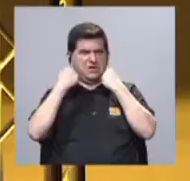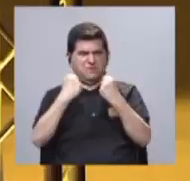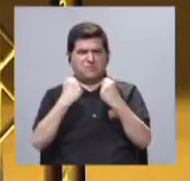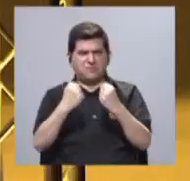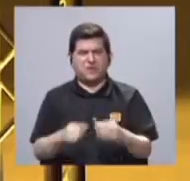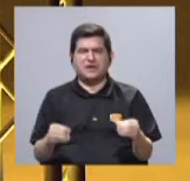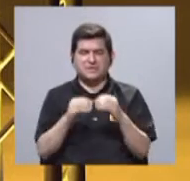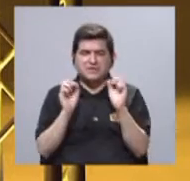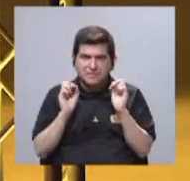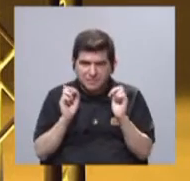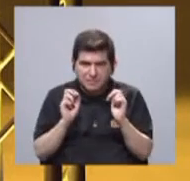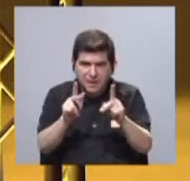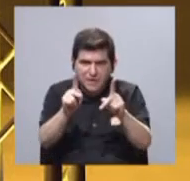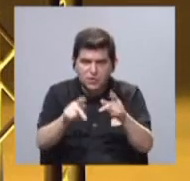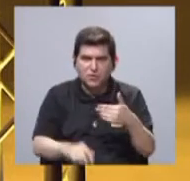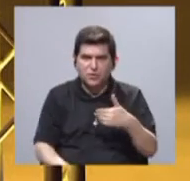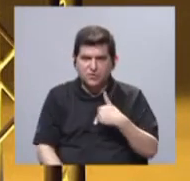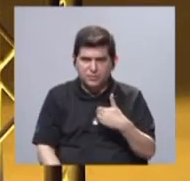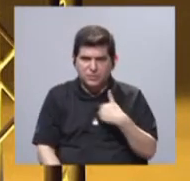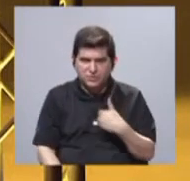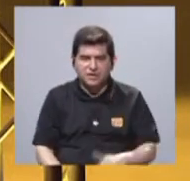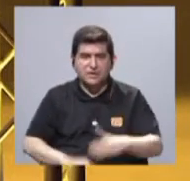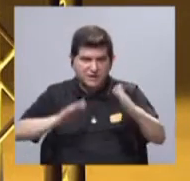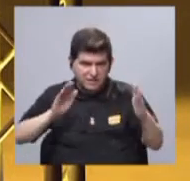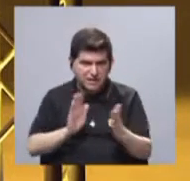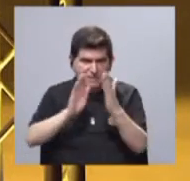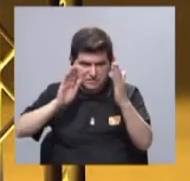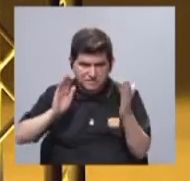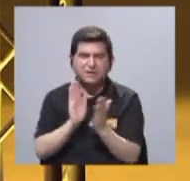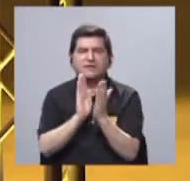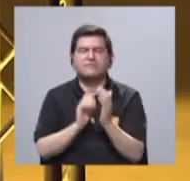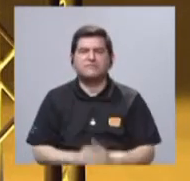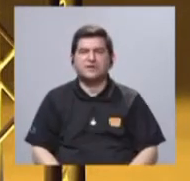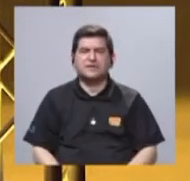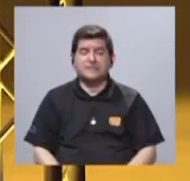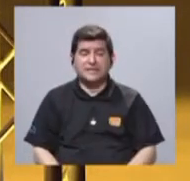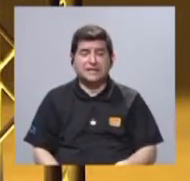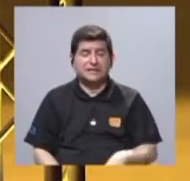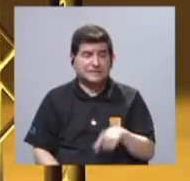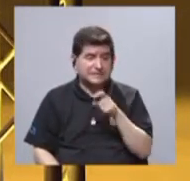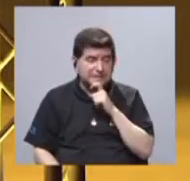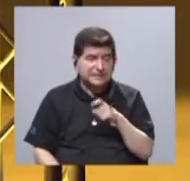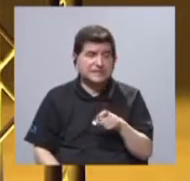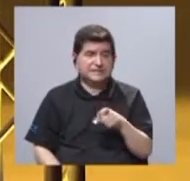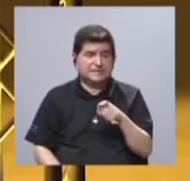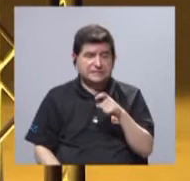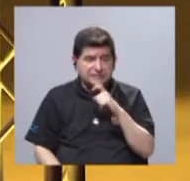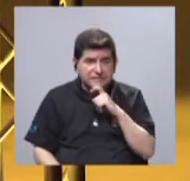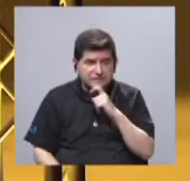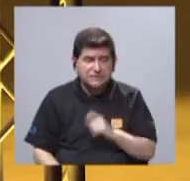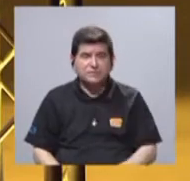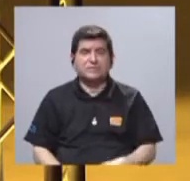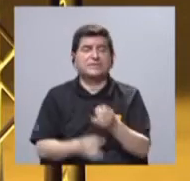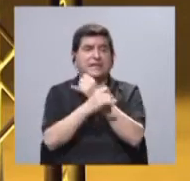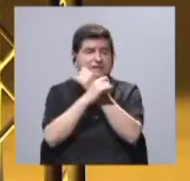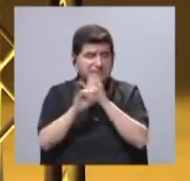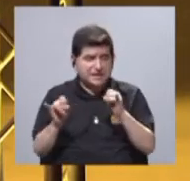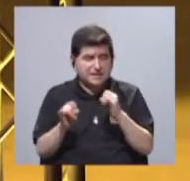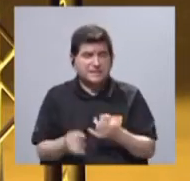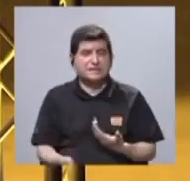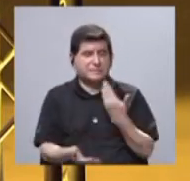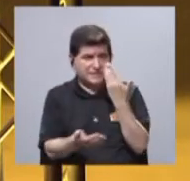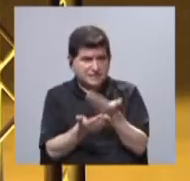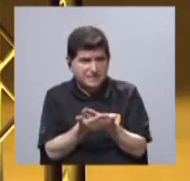país grande, vigoroso, con muchas más posibilidades de enfrentar la azarosa